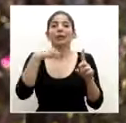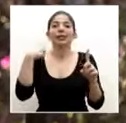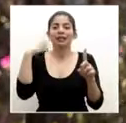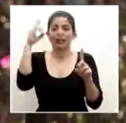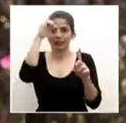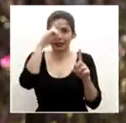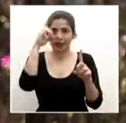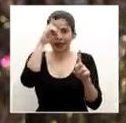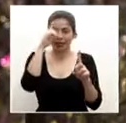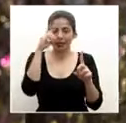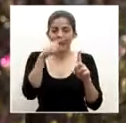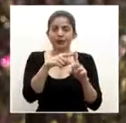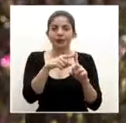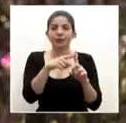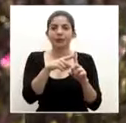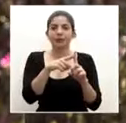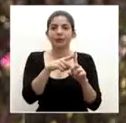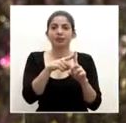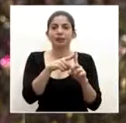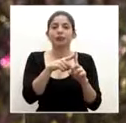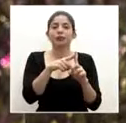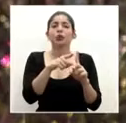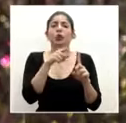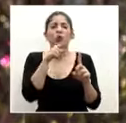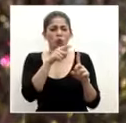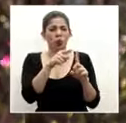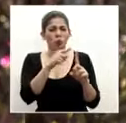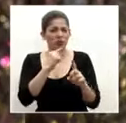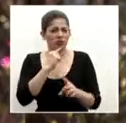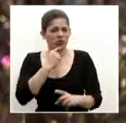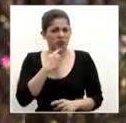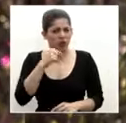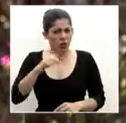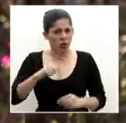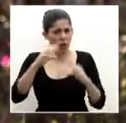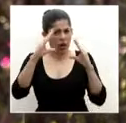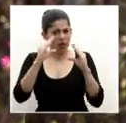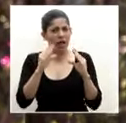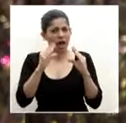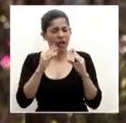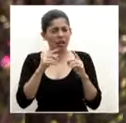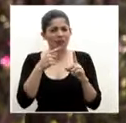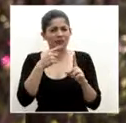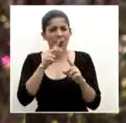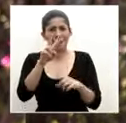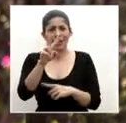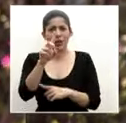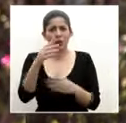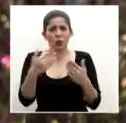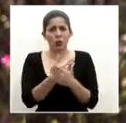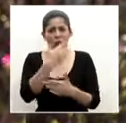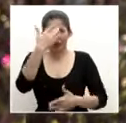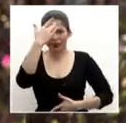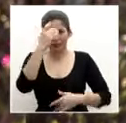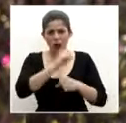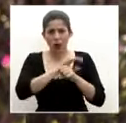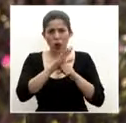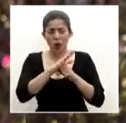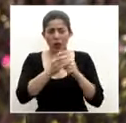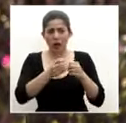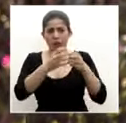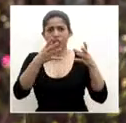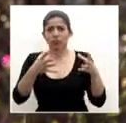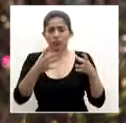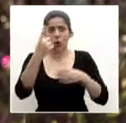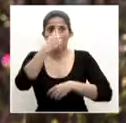Salas. Ha sido usted muy vehemente esta tarde con esos 21 nuevos casos que se han suscitado